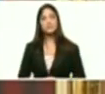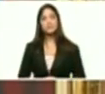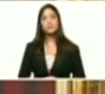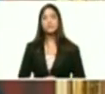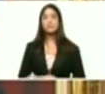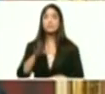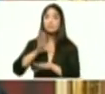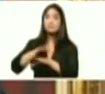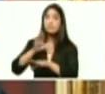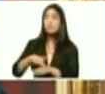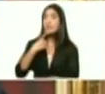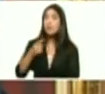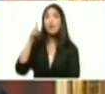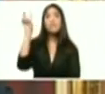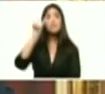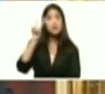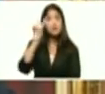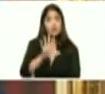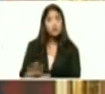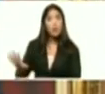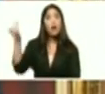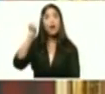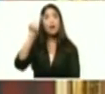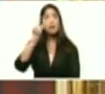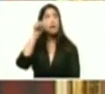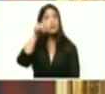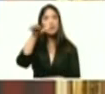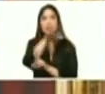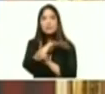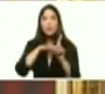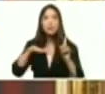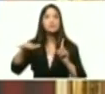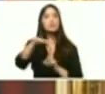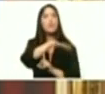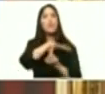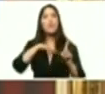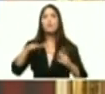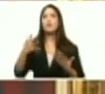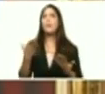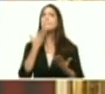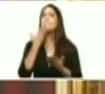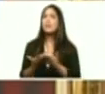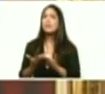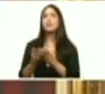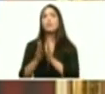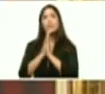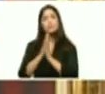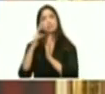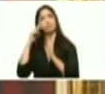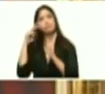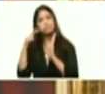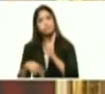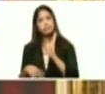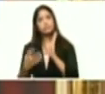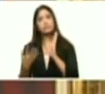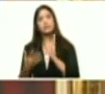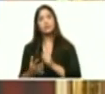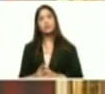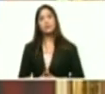bueno, diciendo que Venezuela, estaba en una situación, y pidiendo, la interpretación, del